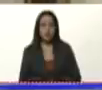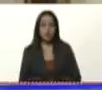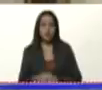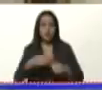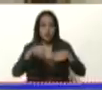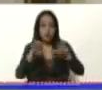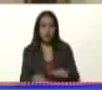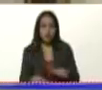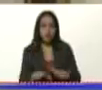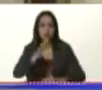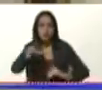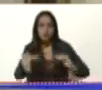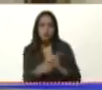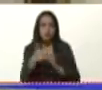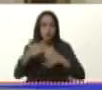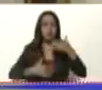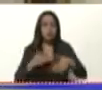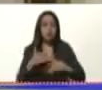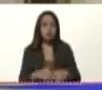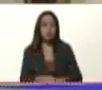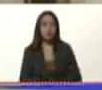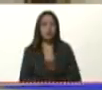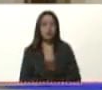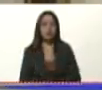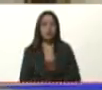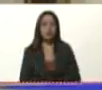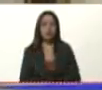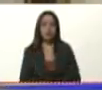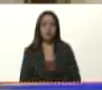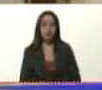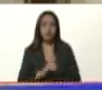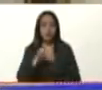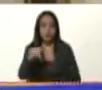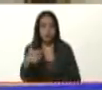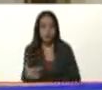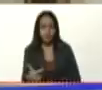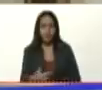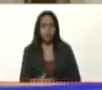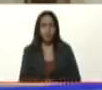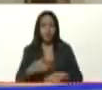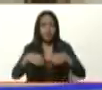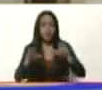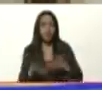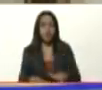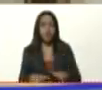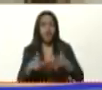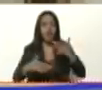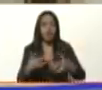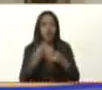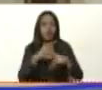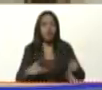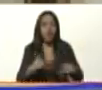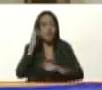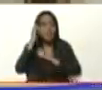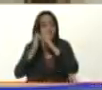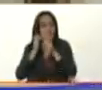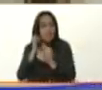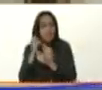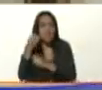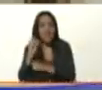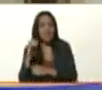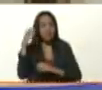Suspendida. Y todo ese tipo de actividades. Ayer, a pesar de que se suspendieron las actividades públicas, los cines siguieron recibiendo gente. Ya